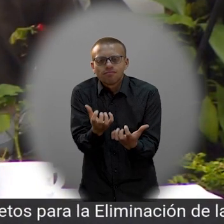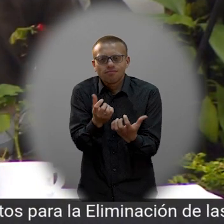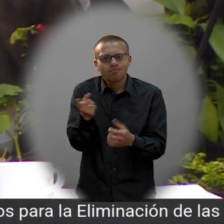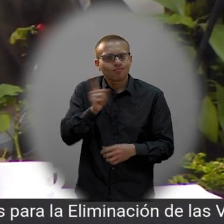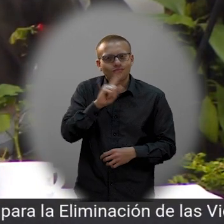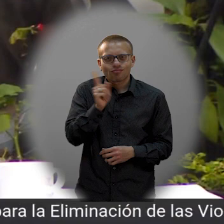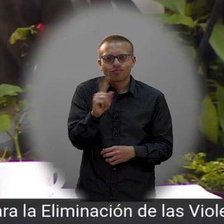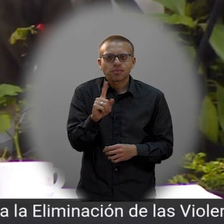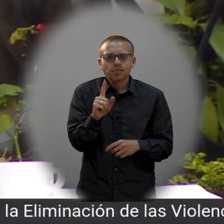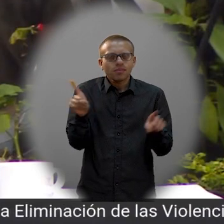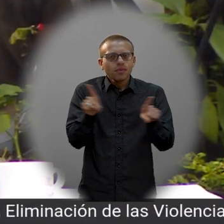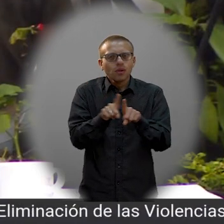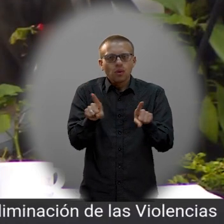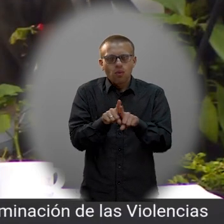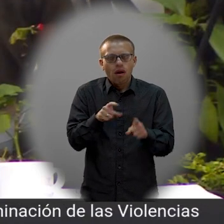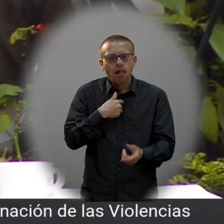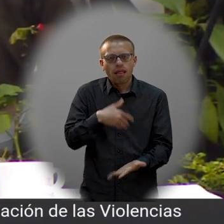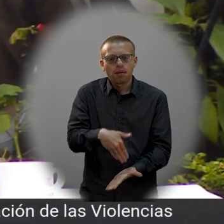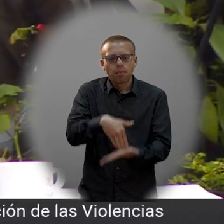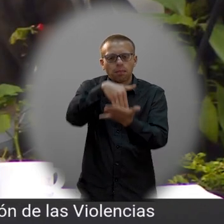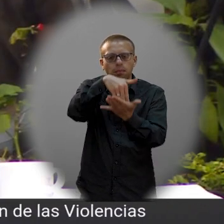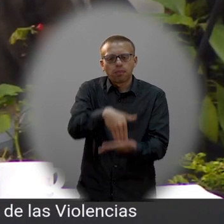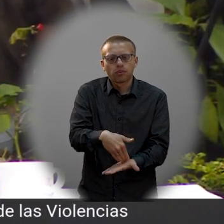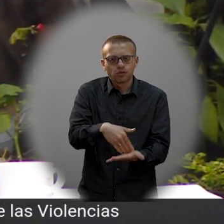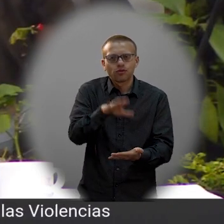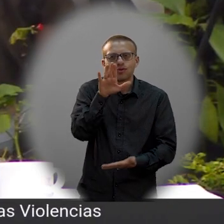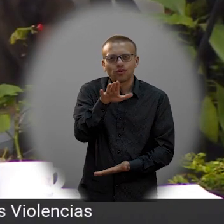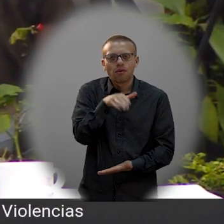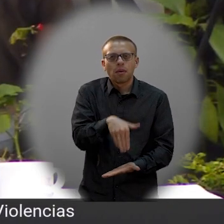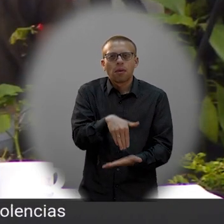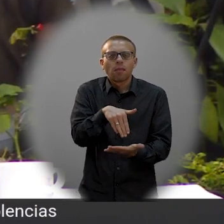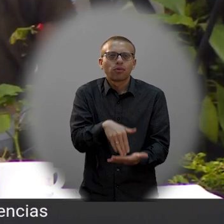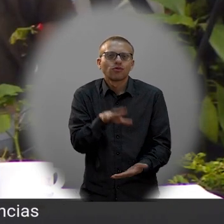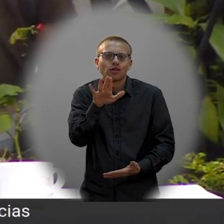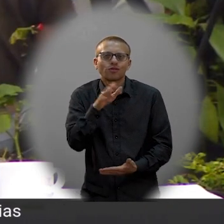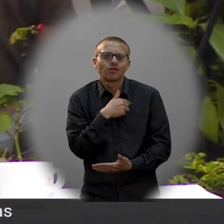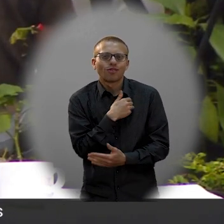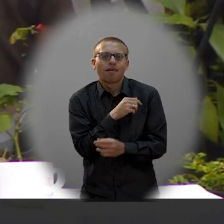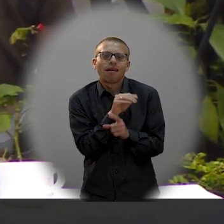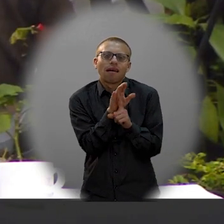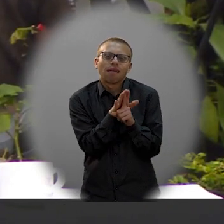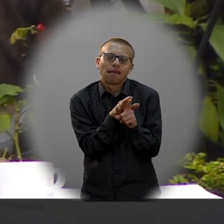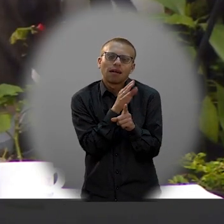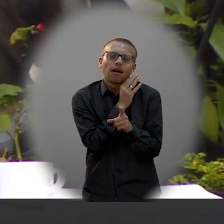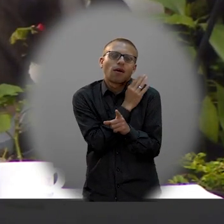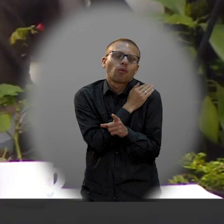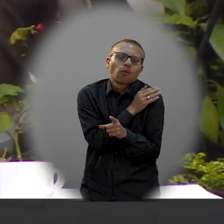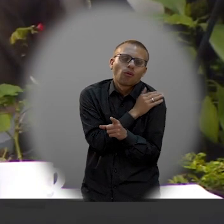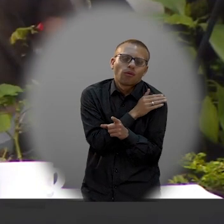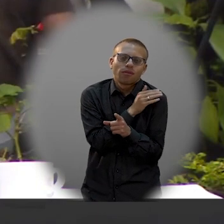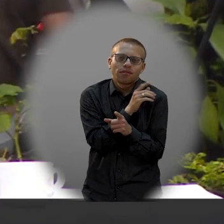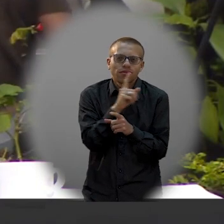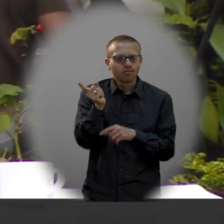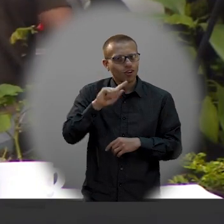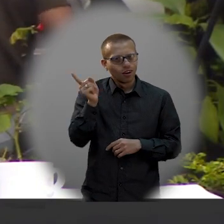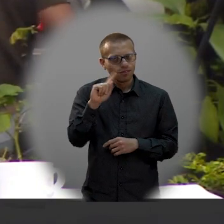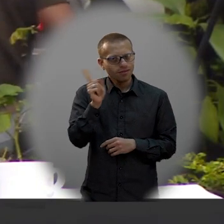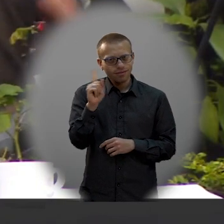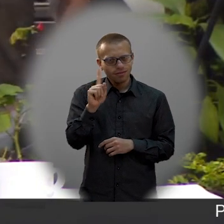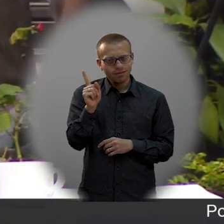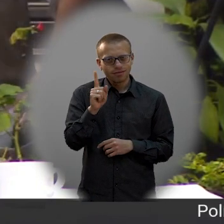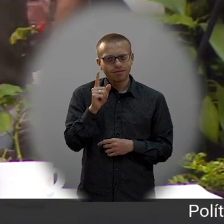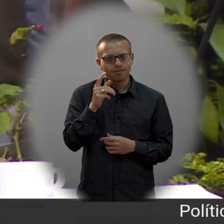de como de mantener una postura de acaramelada sobre el otro, ¿no? Sino que